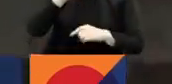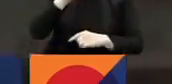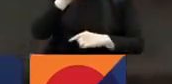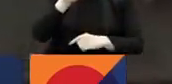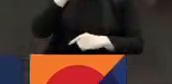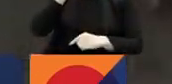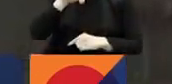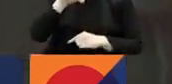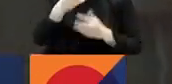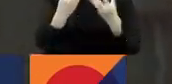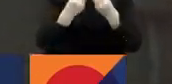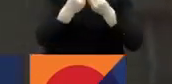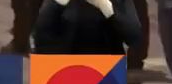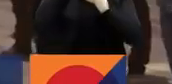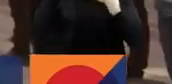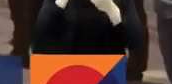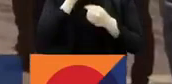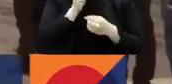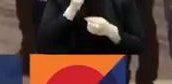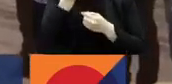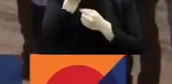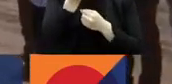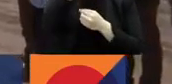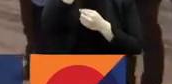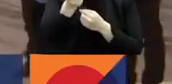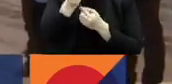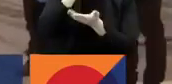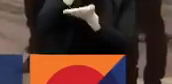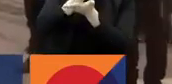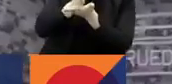de las FARC persisten en las zonas de frontera. La